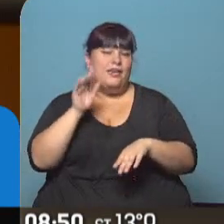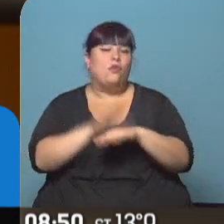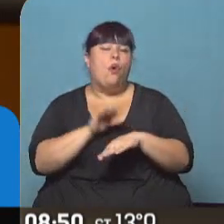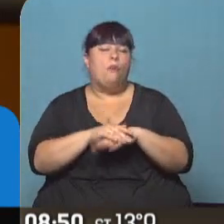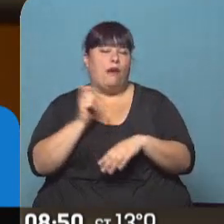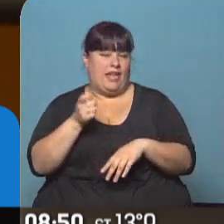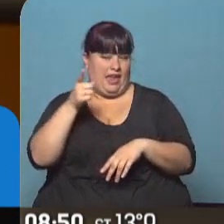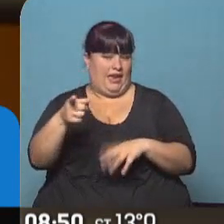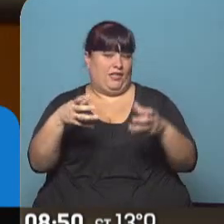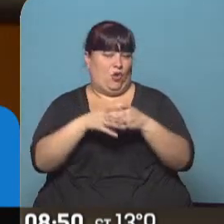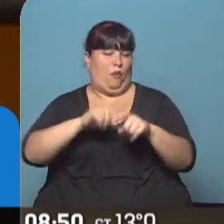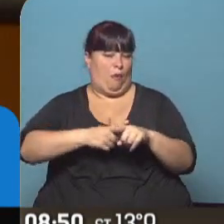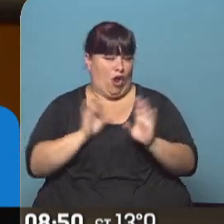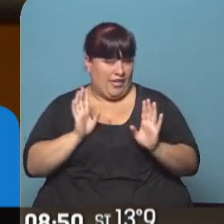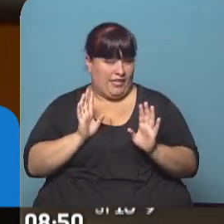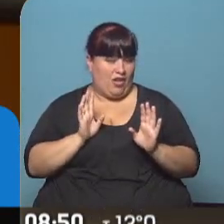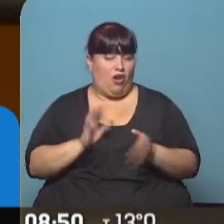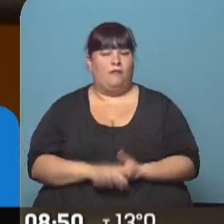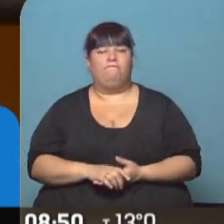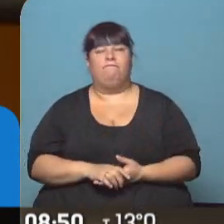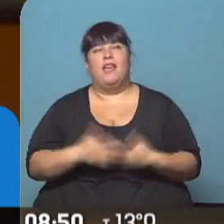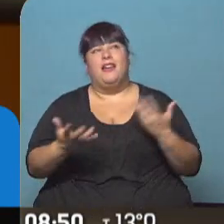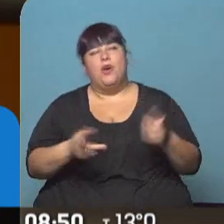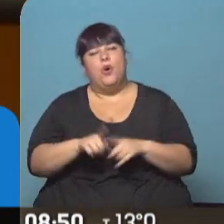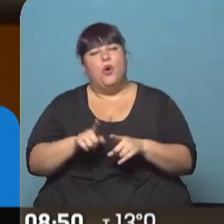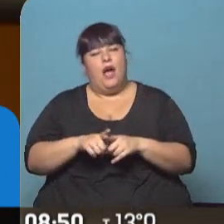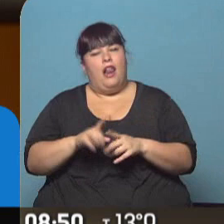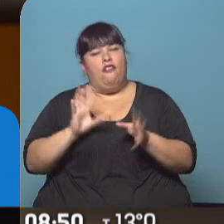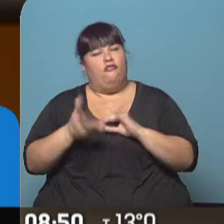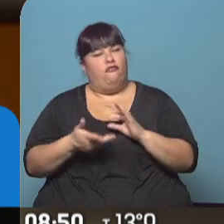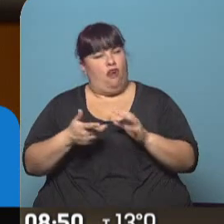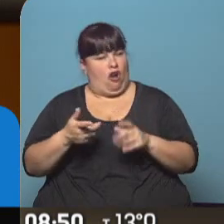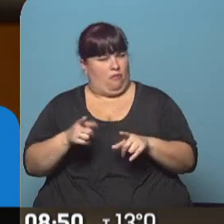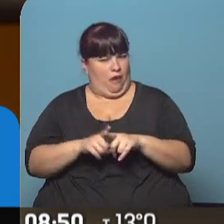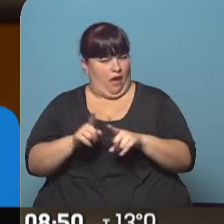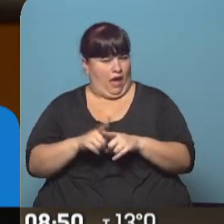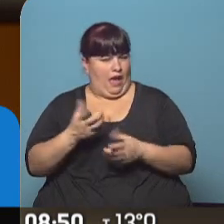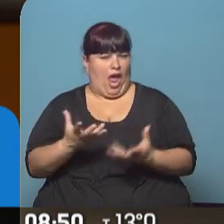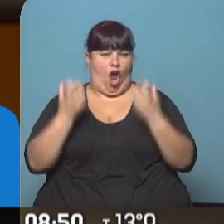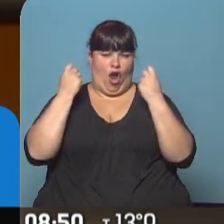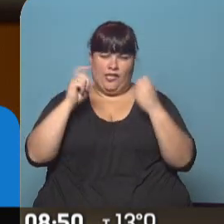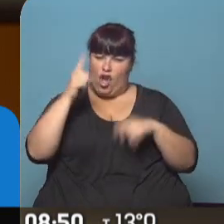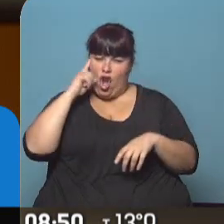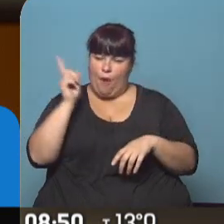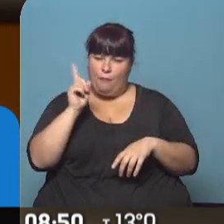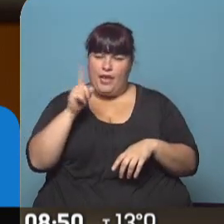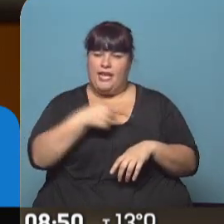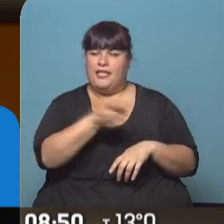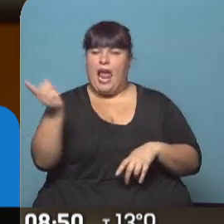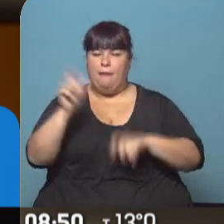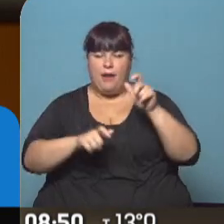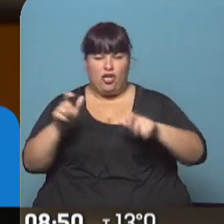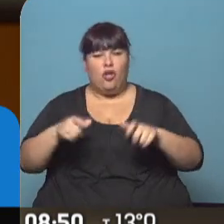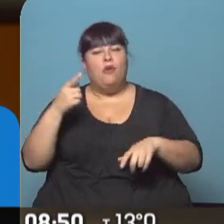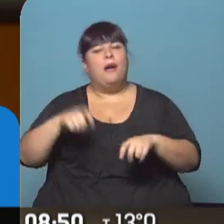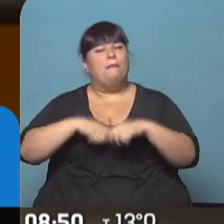responsabilidad de esa dirigencia que ha ido y ha actuado de una manera absolutamente egoísta, sin pensar en su población,